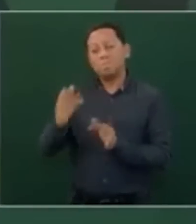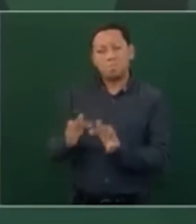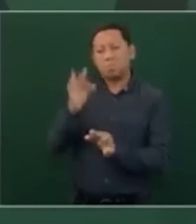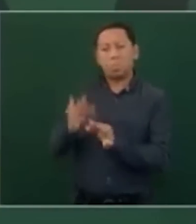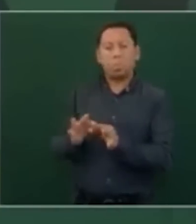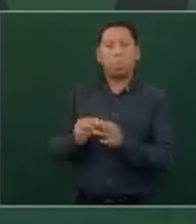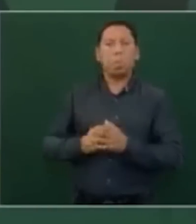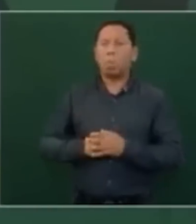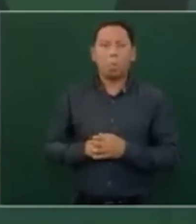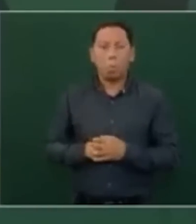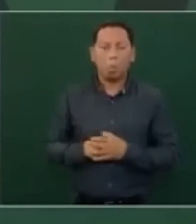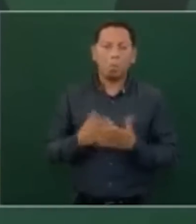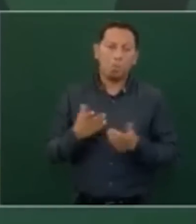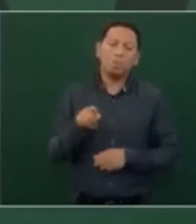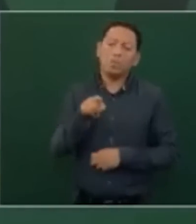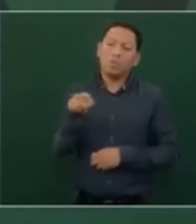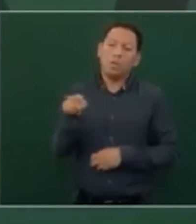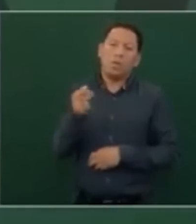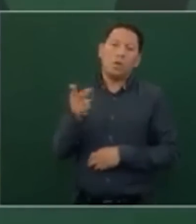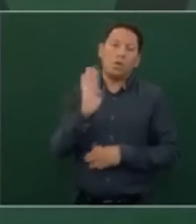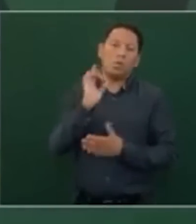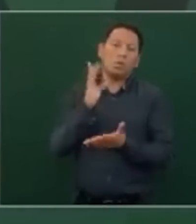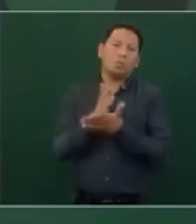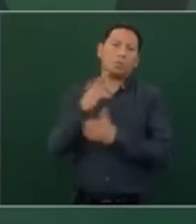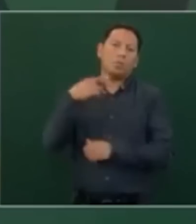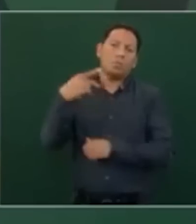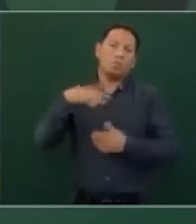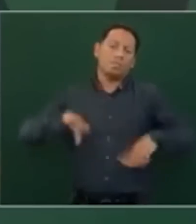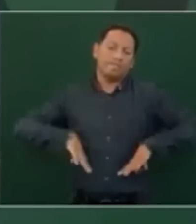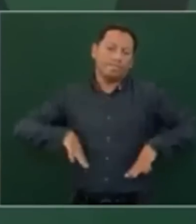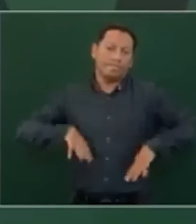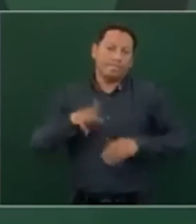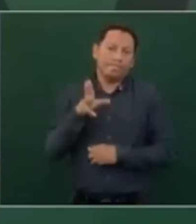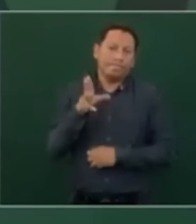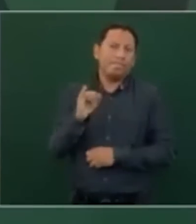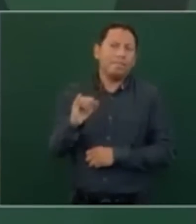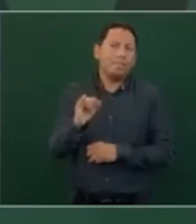cumpliendo. Ellos están en una actitud de